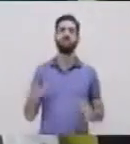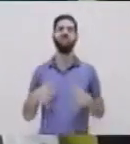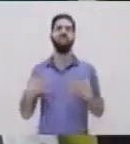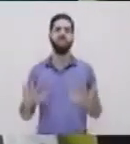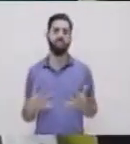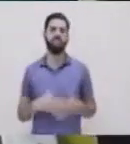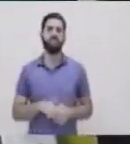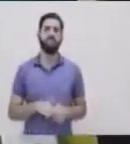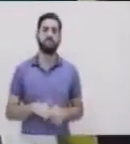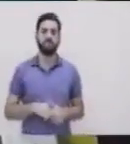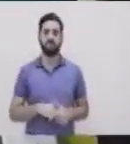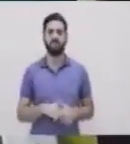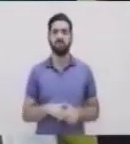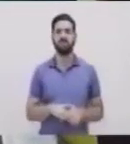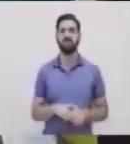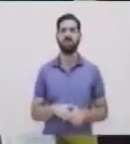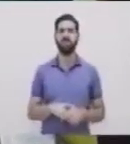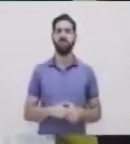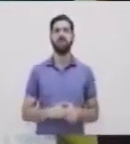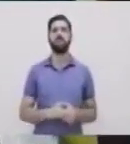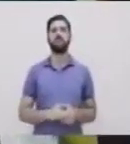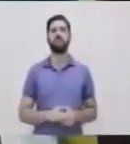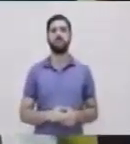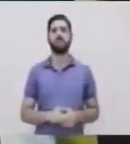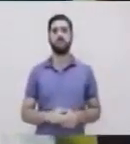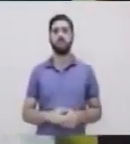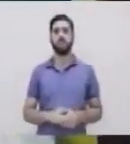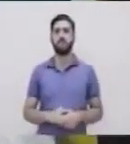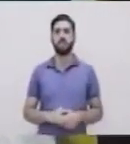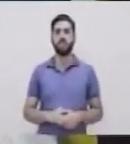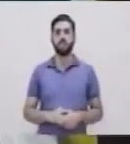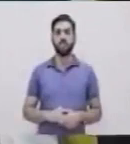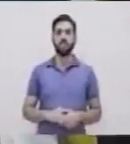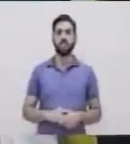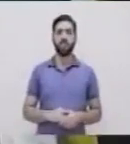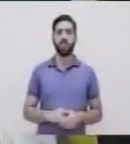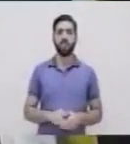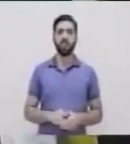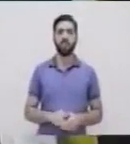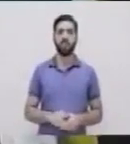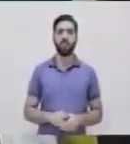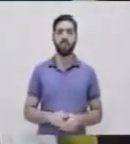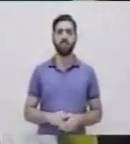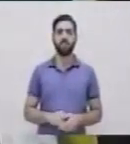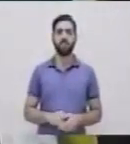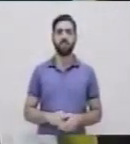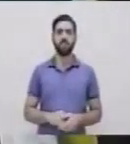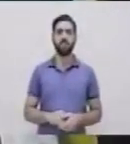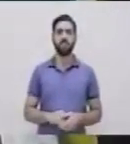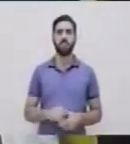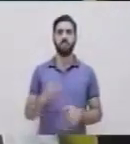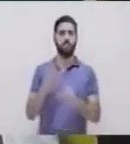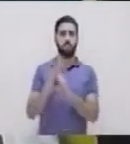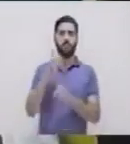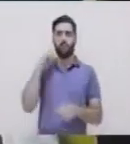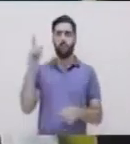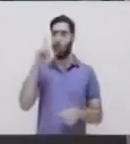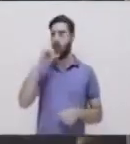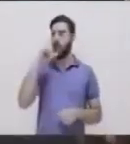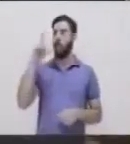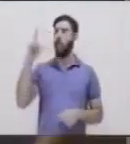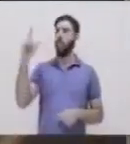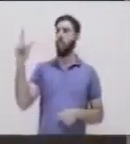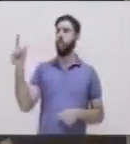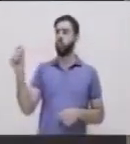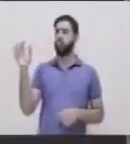picos? No sé si me puedes dar algunos ejemplos. Pues, por ejemplo, estos de acá son como que tienen el